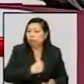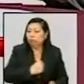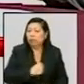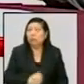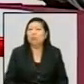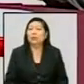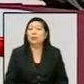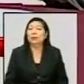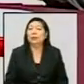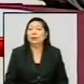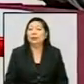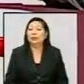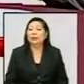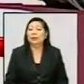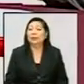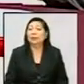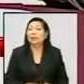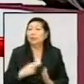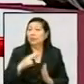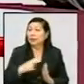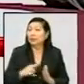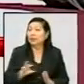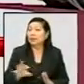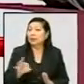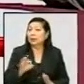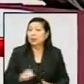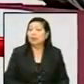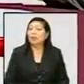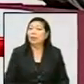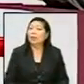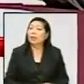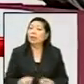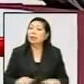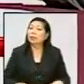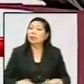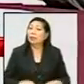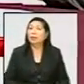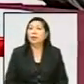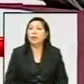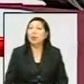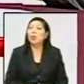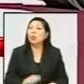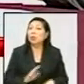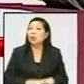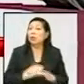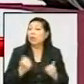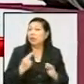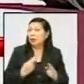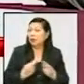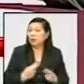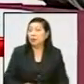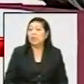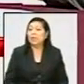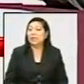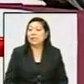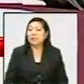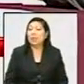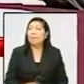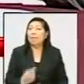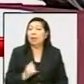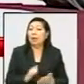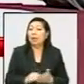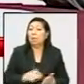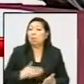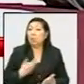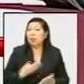de escoliosis, revise, solicite, haga las comparaciones sobre los términos de referencia, ¿no? Para que se